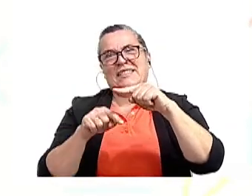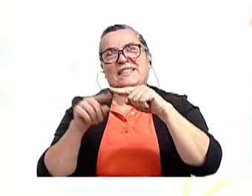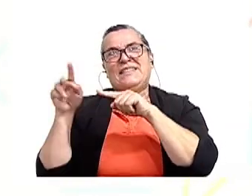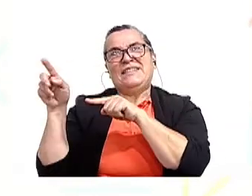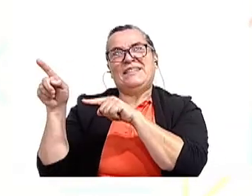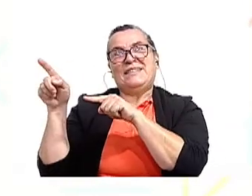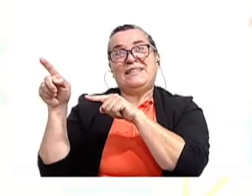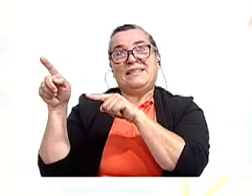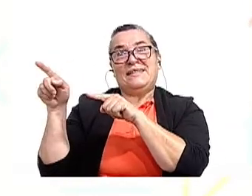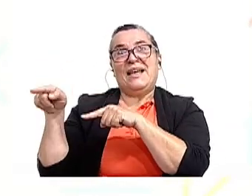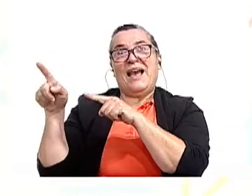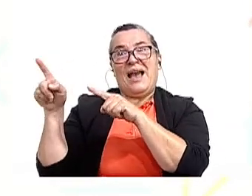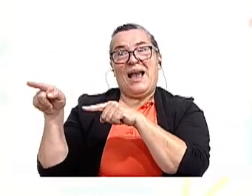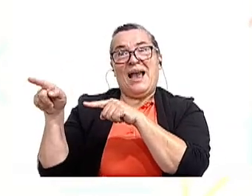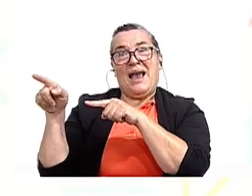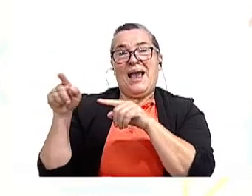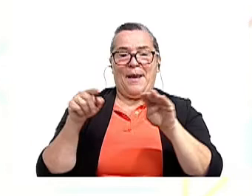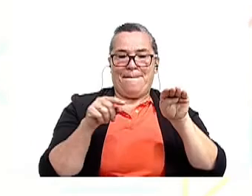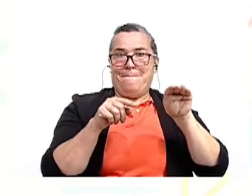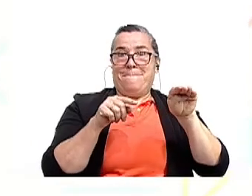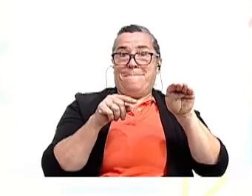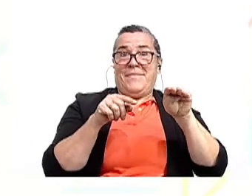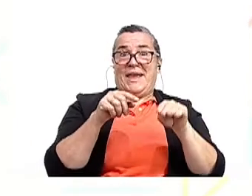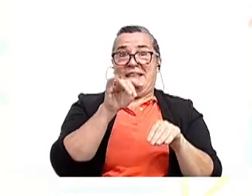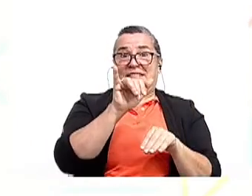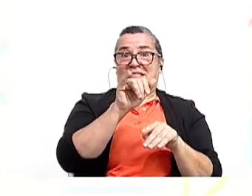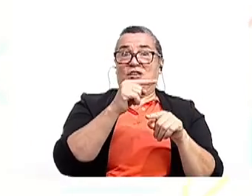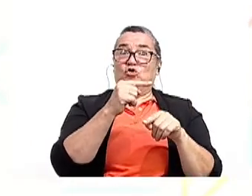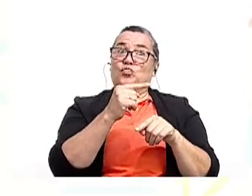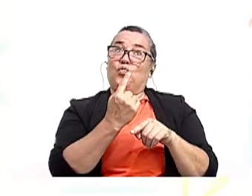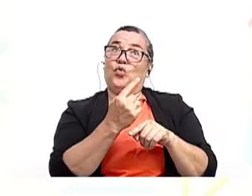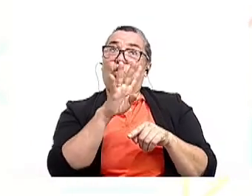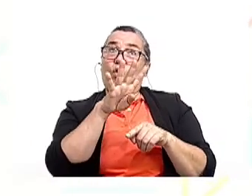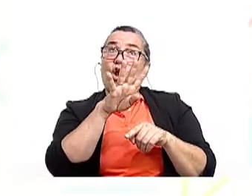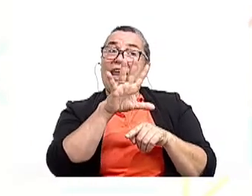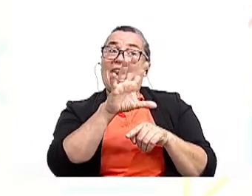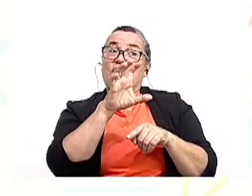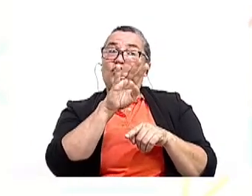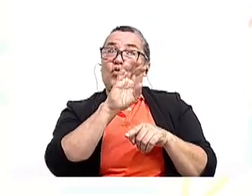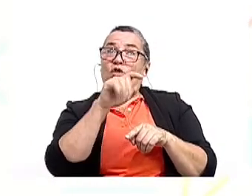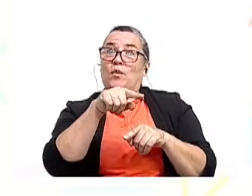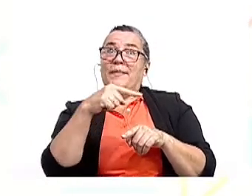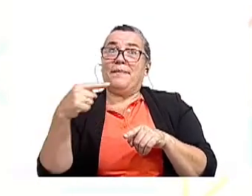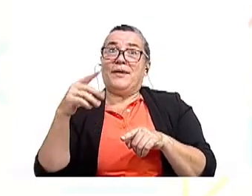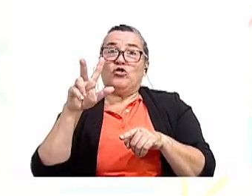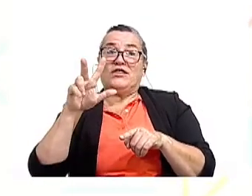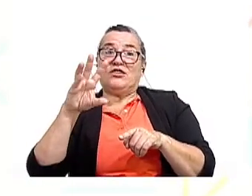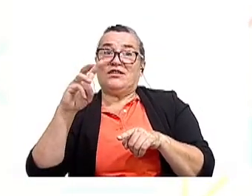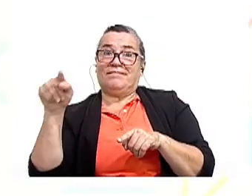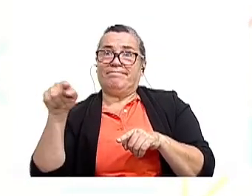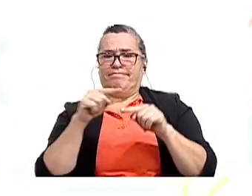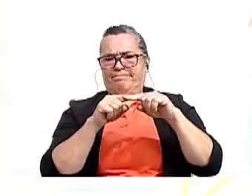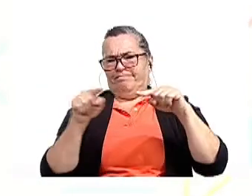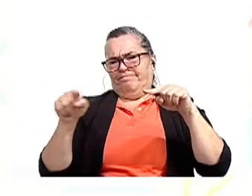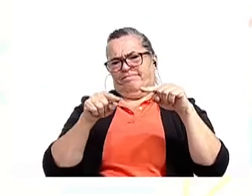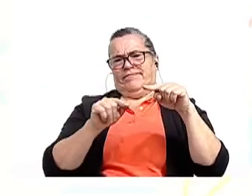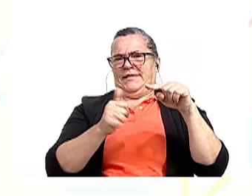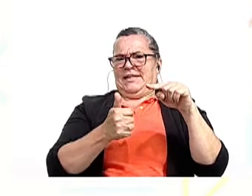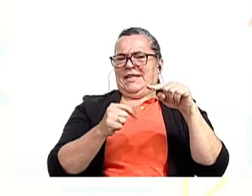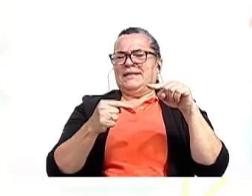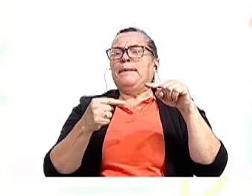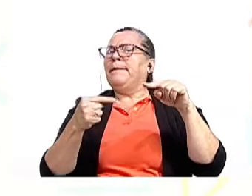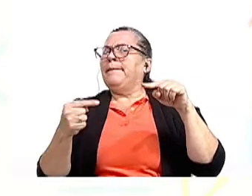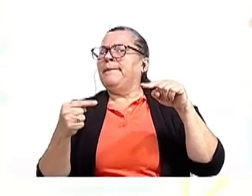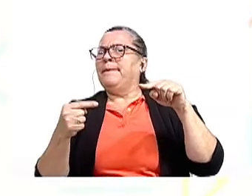es 504,000, Y sub 1, 360,000. X sub 2, 10 y X sub